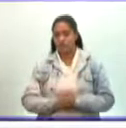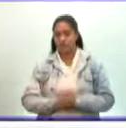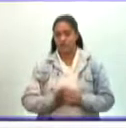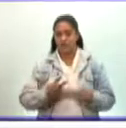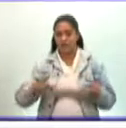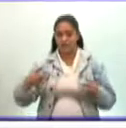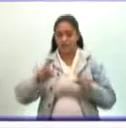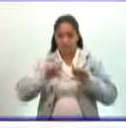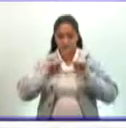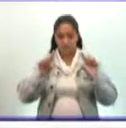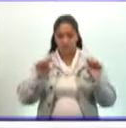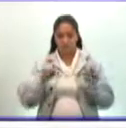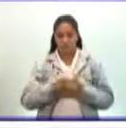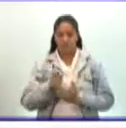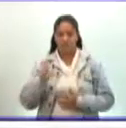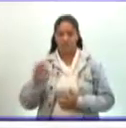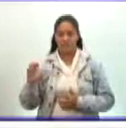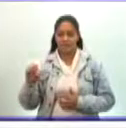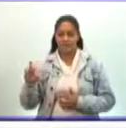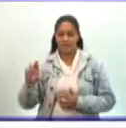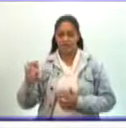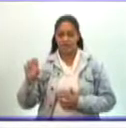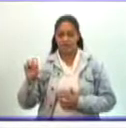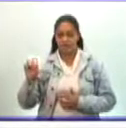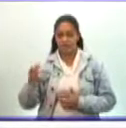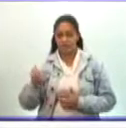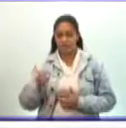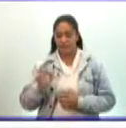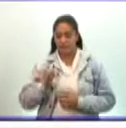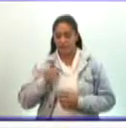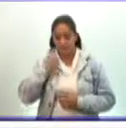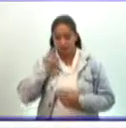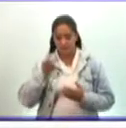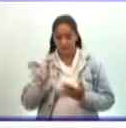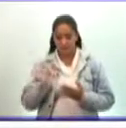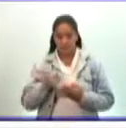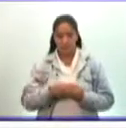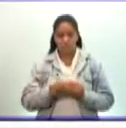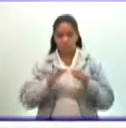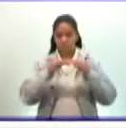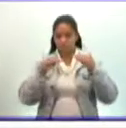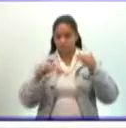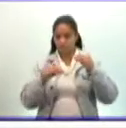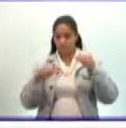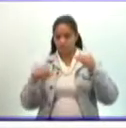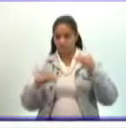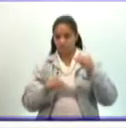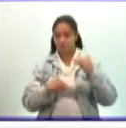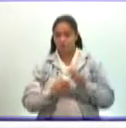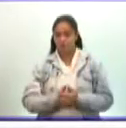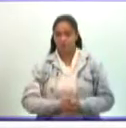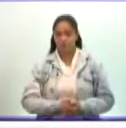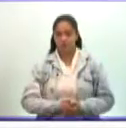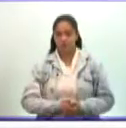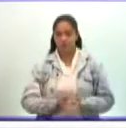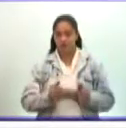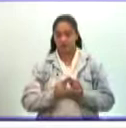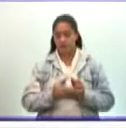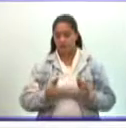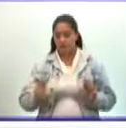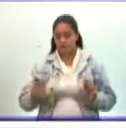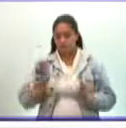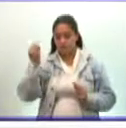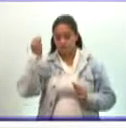parte del teorema de las transversales. Vamos a sustituir las longitudes